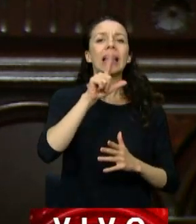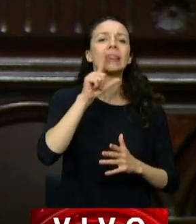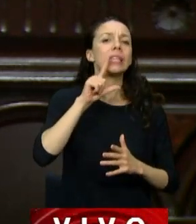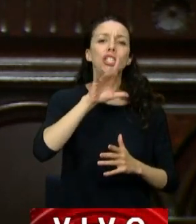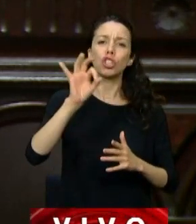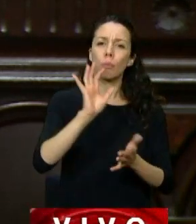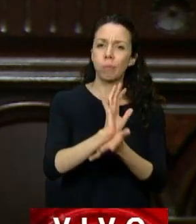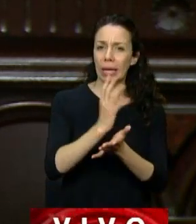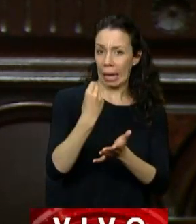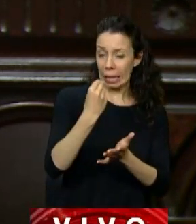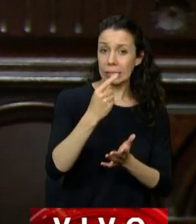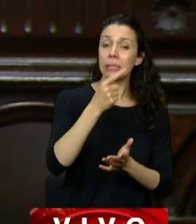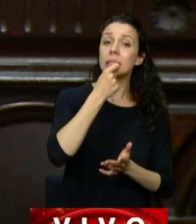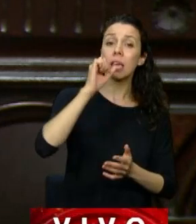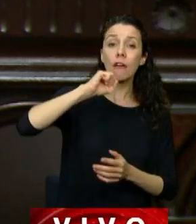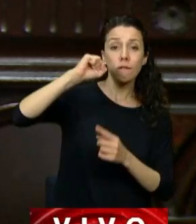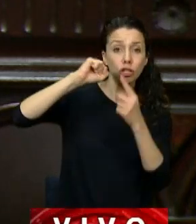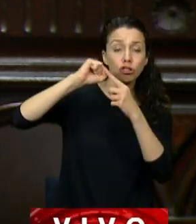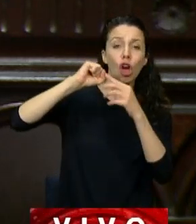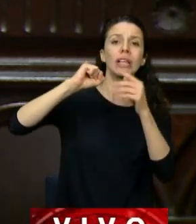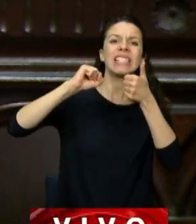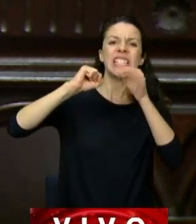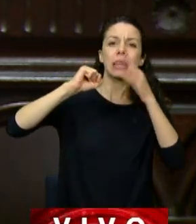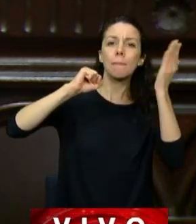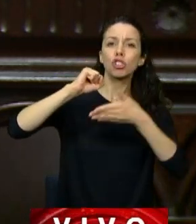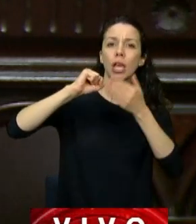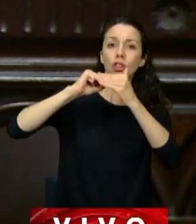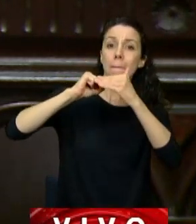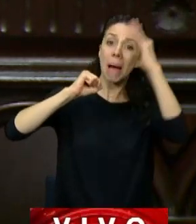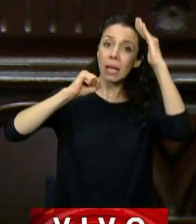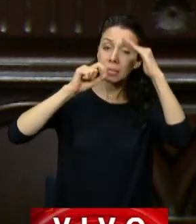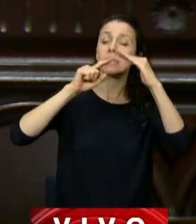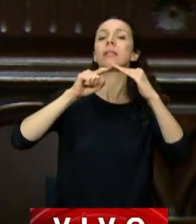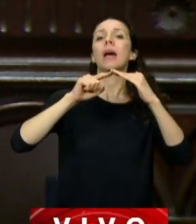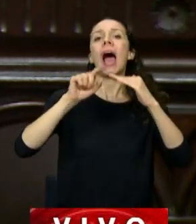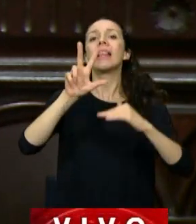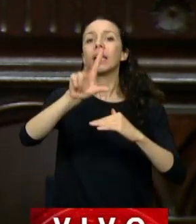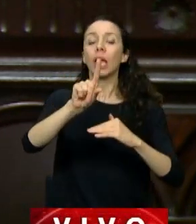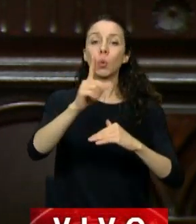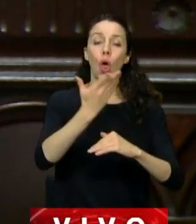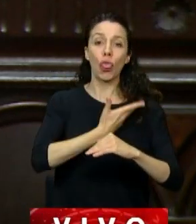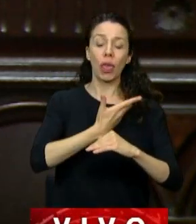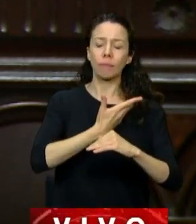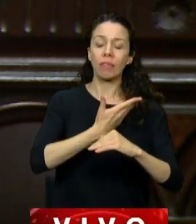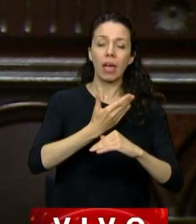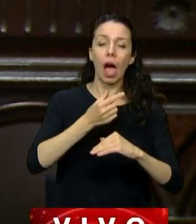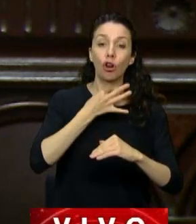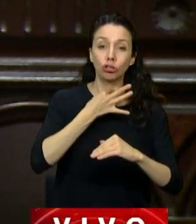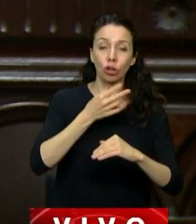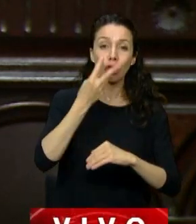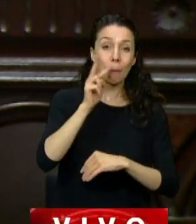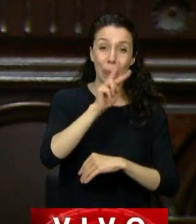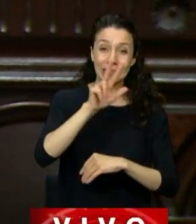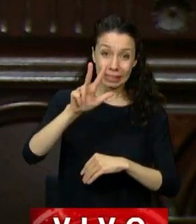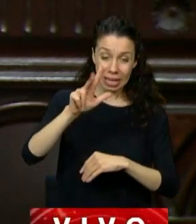inflación supera el 60% o supera o mayor del 10% al 31 de agosto del año 2023,